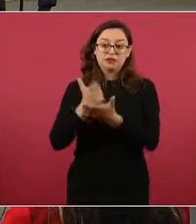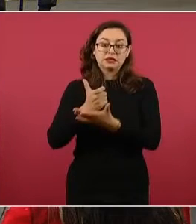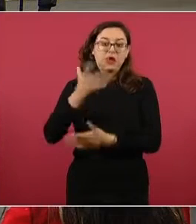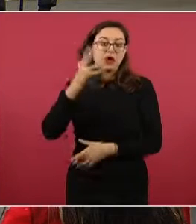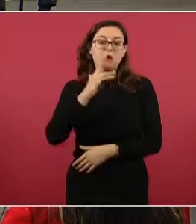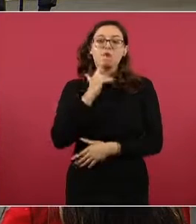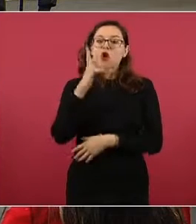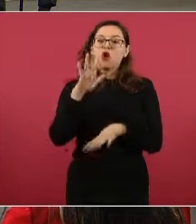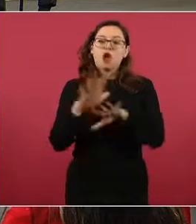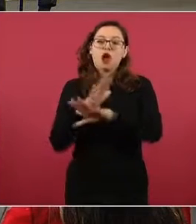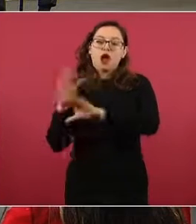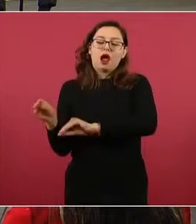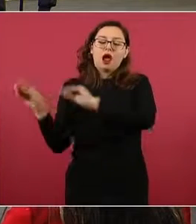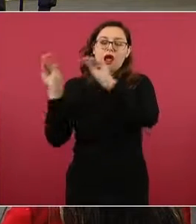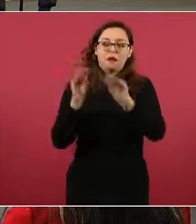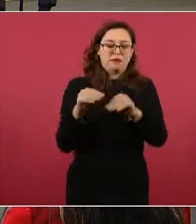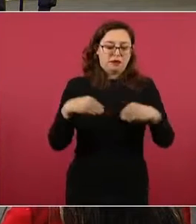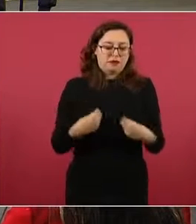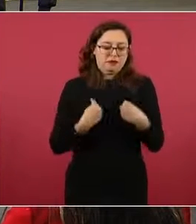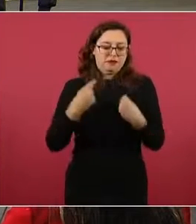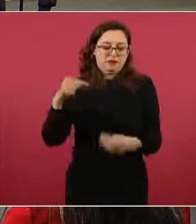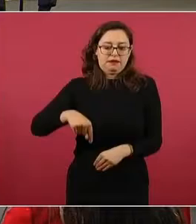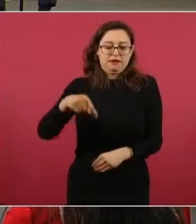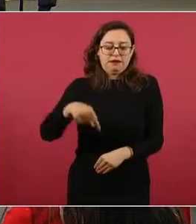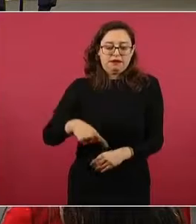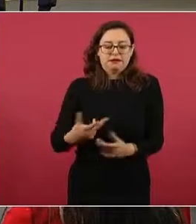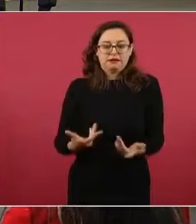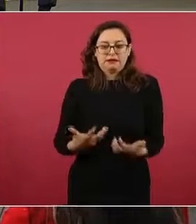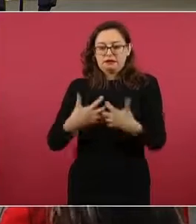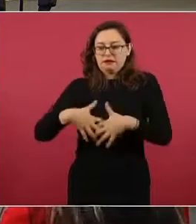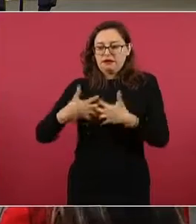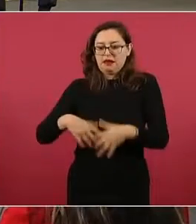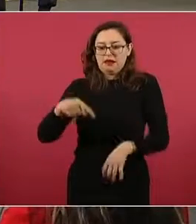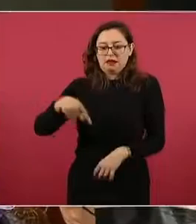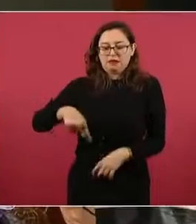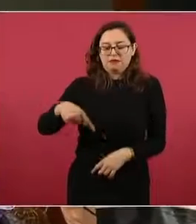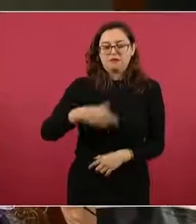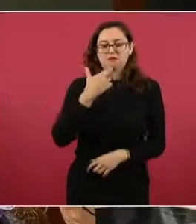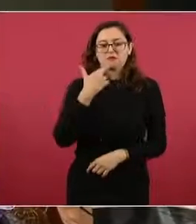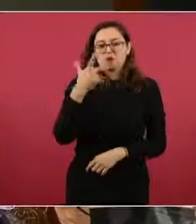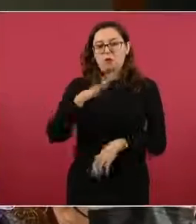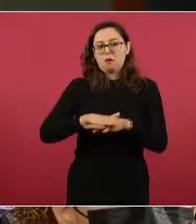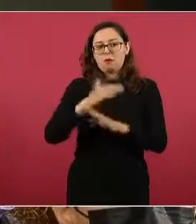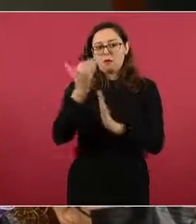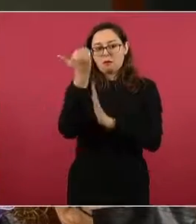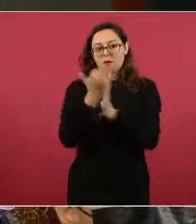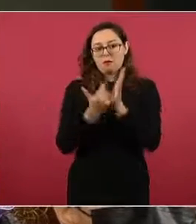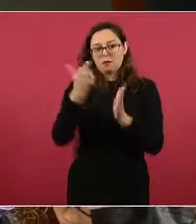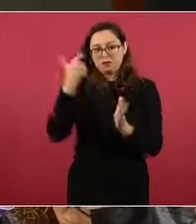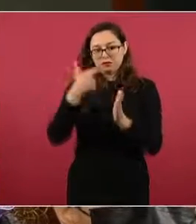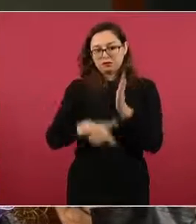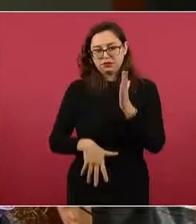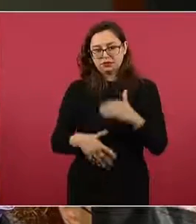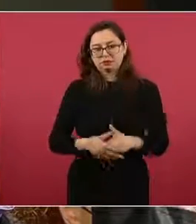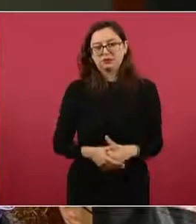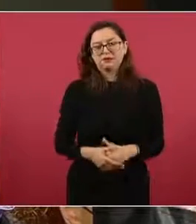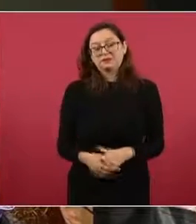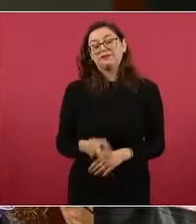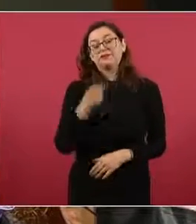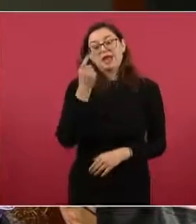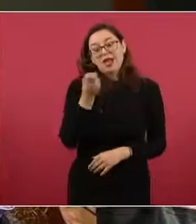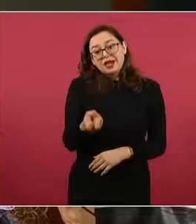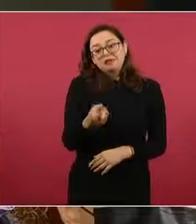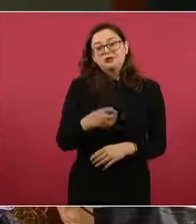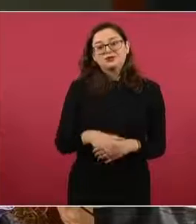quisiera saber qué opinión le merece esto y recordar lo de Moody's para los jóvenes, como